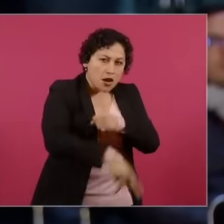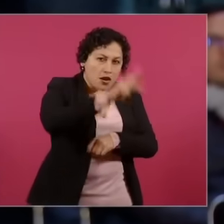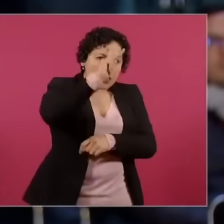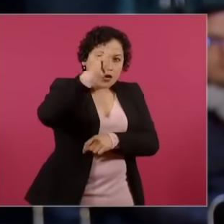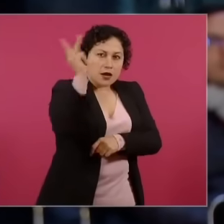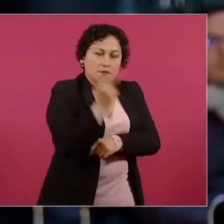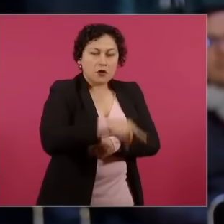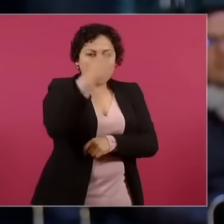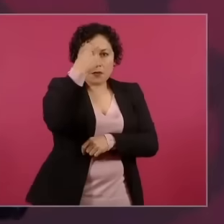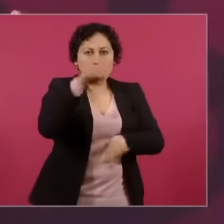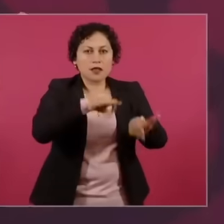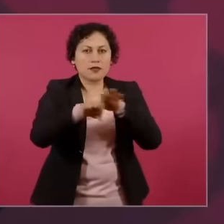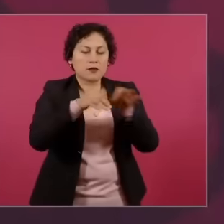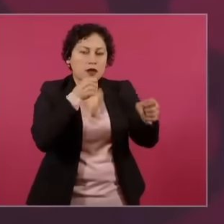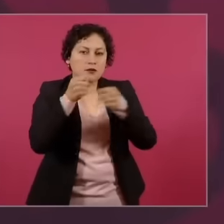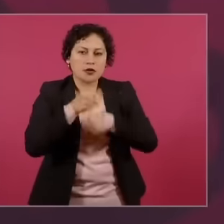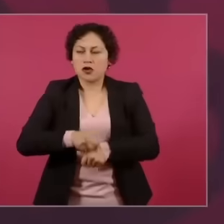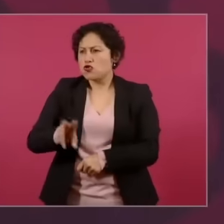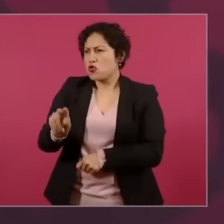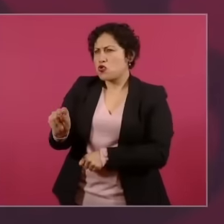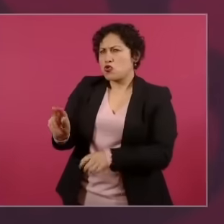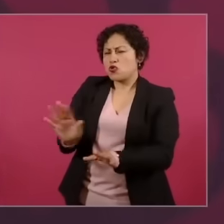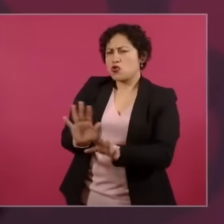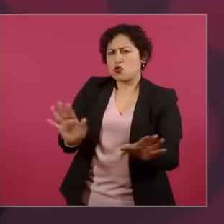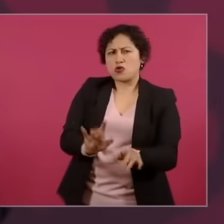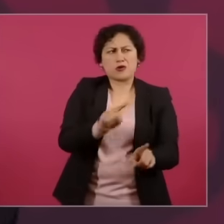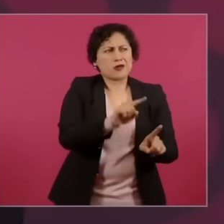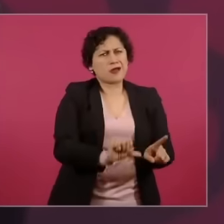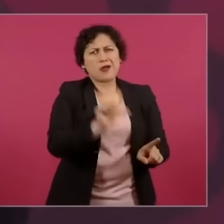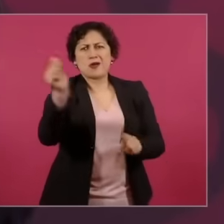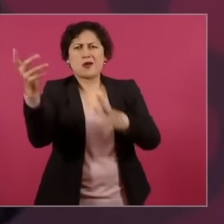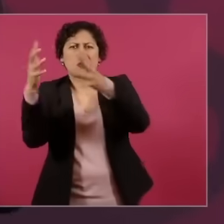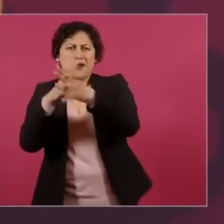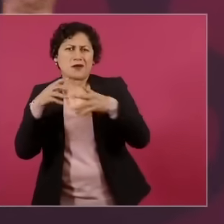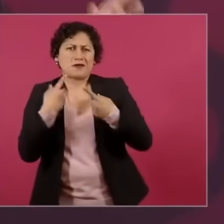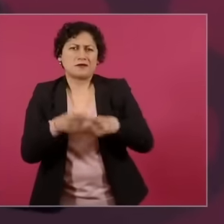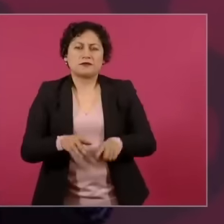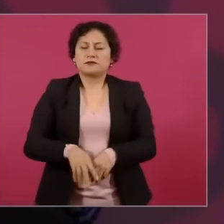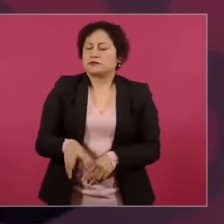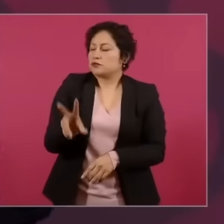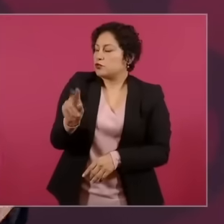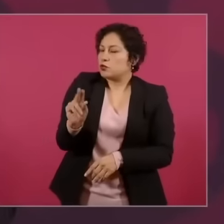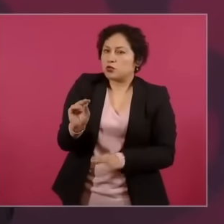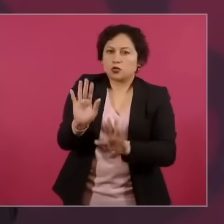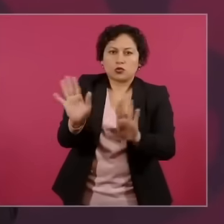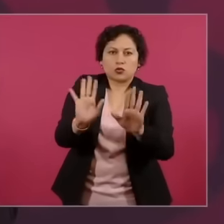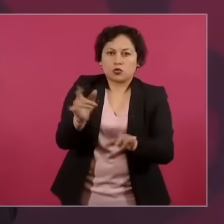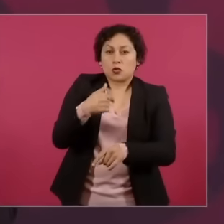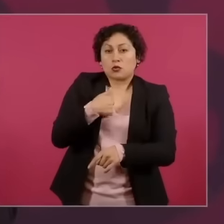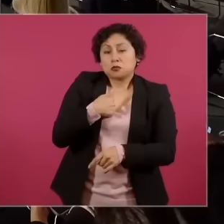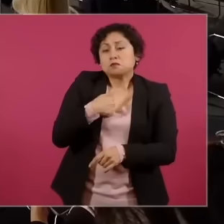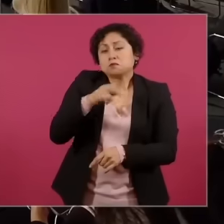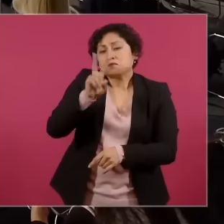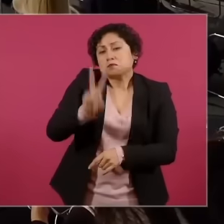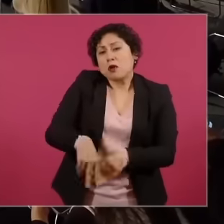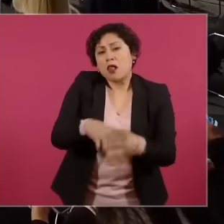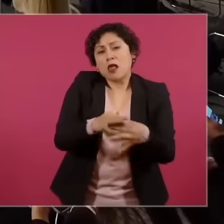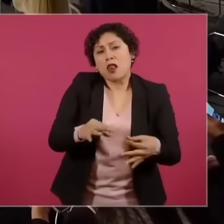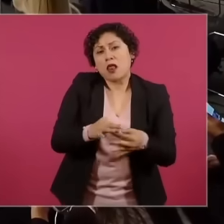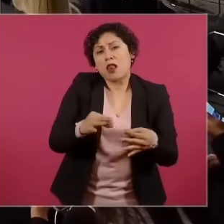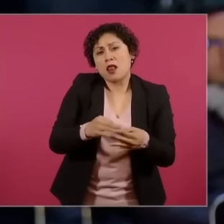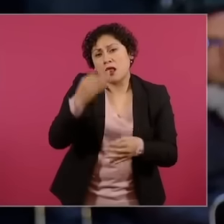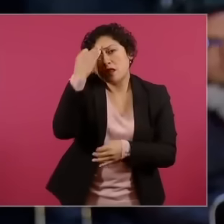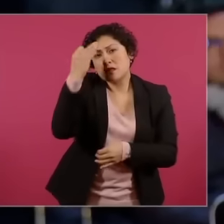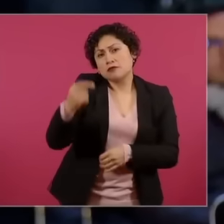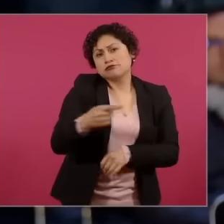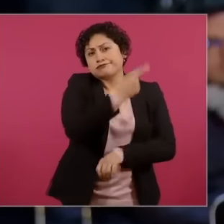cifras son fuera de Gaza, donde hay una guerra. No llevaría tiempo, yo te diría que es más peligroso Estados Unidos. ¿El número de muertos